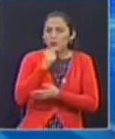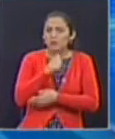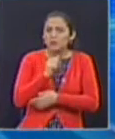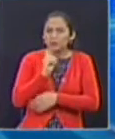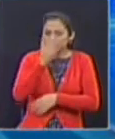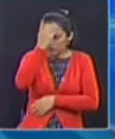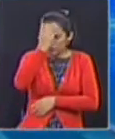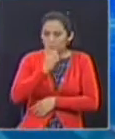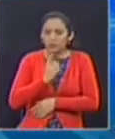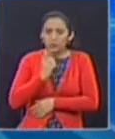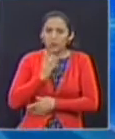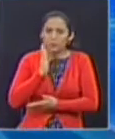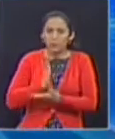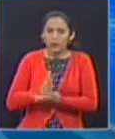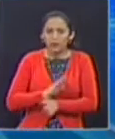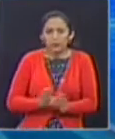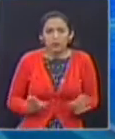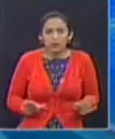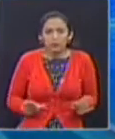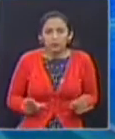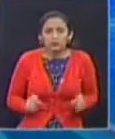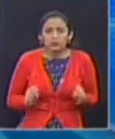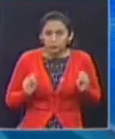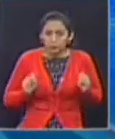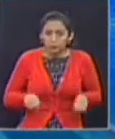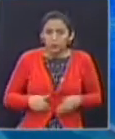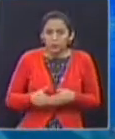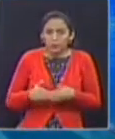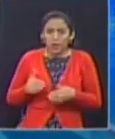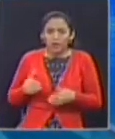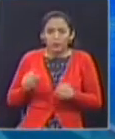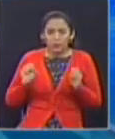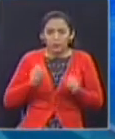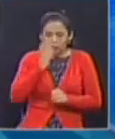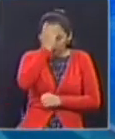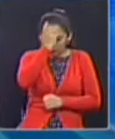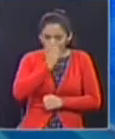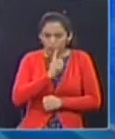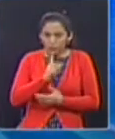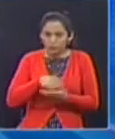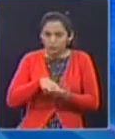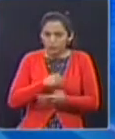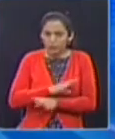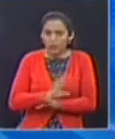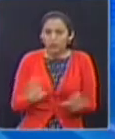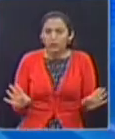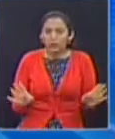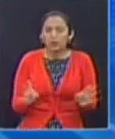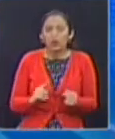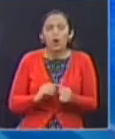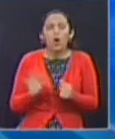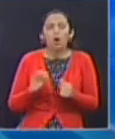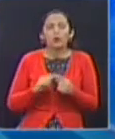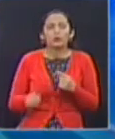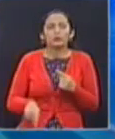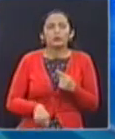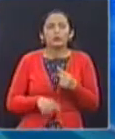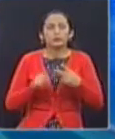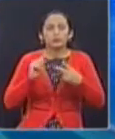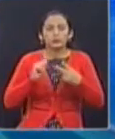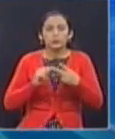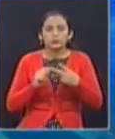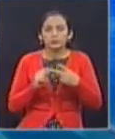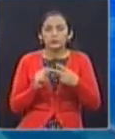pudo haber hecho ya hace varios días. Por ejemplo, también la eliminación o la